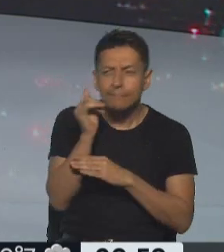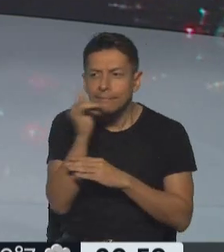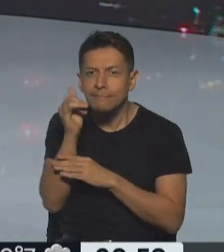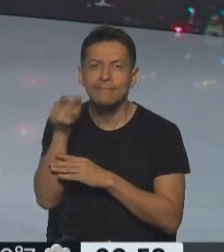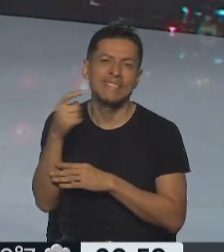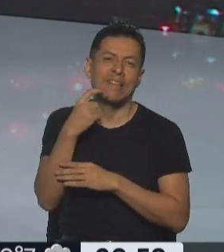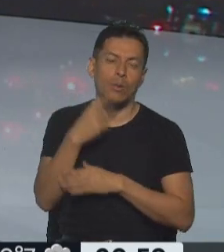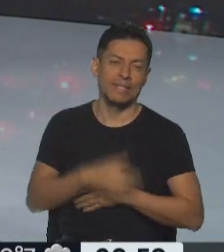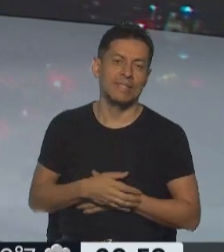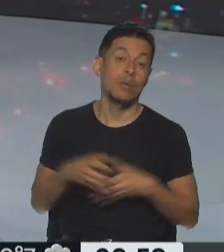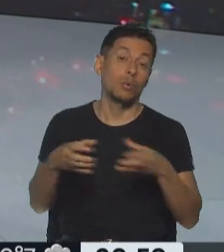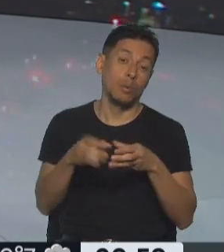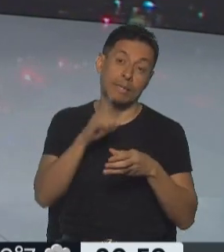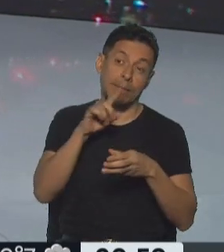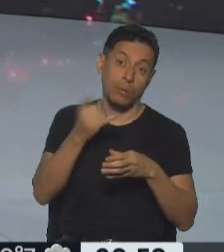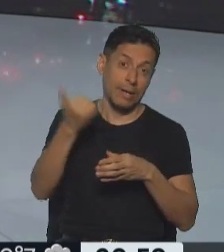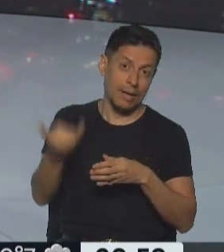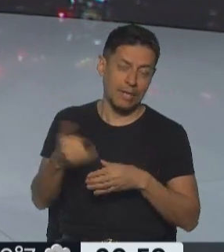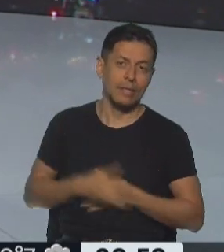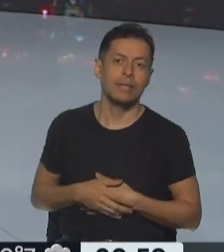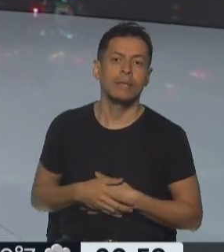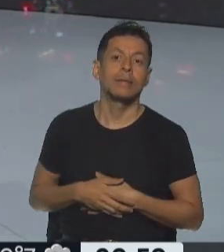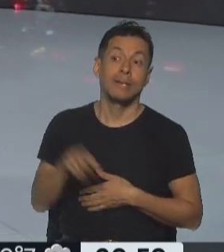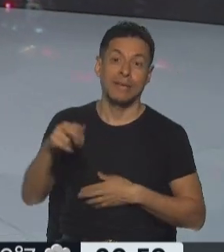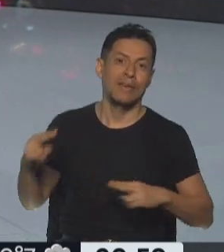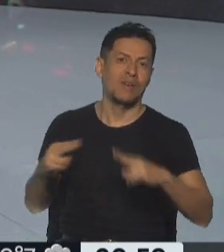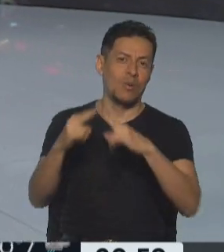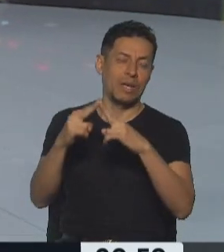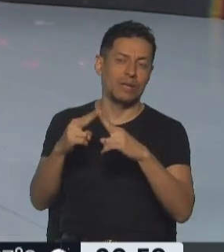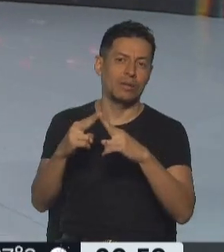Luis con este equipo de la televisión pública a propósito de este encuentro que se desarrolla después de 2 años de pandemia.